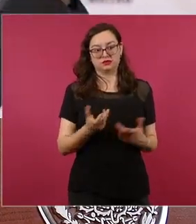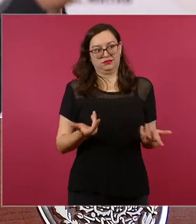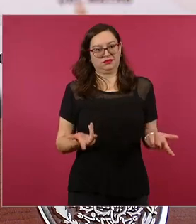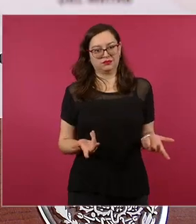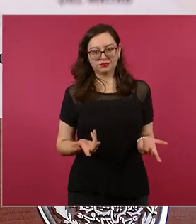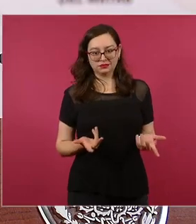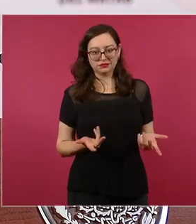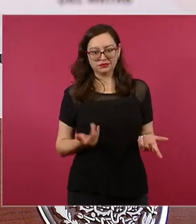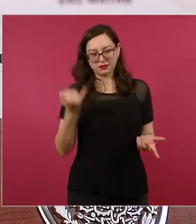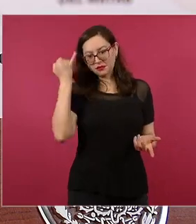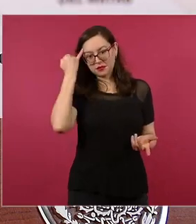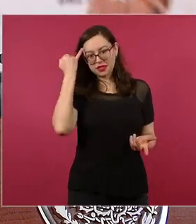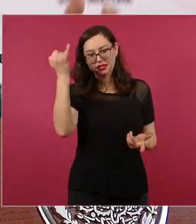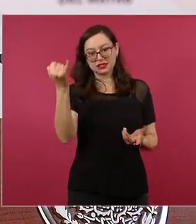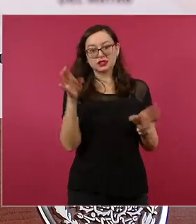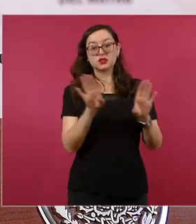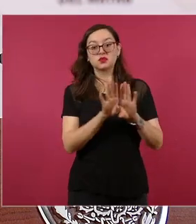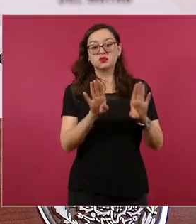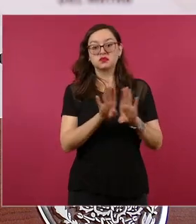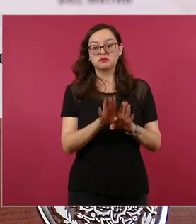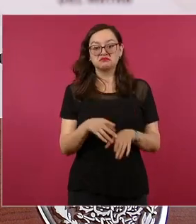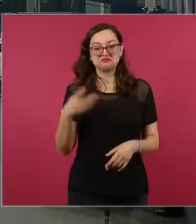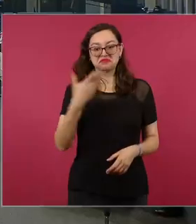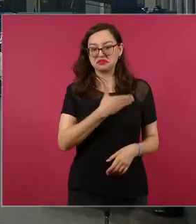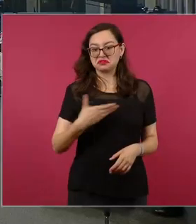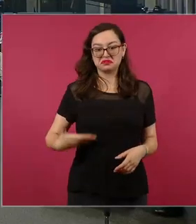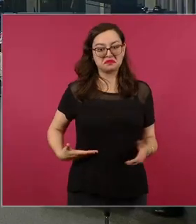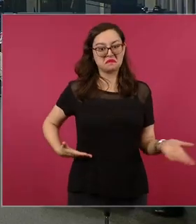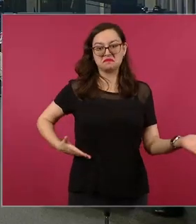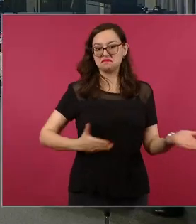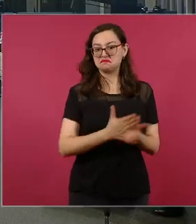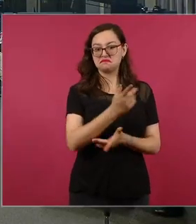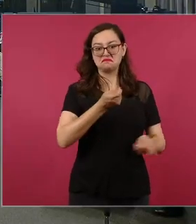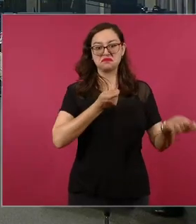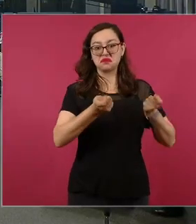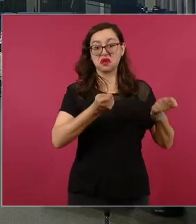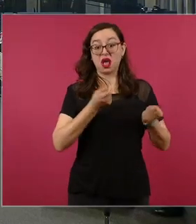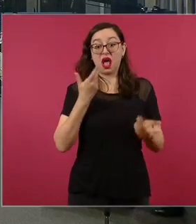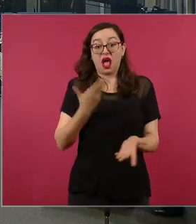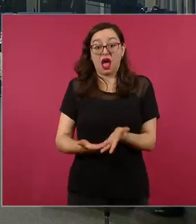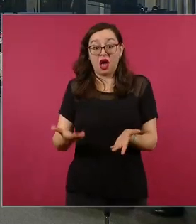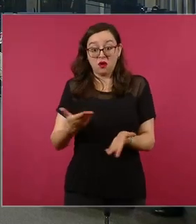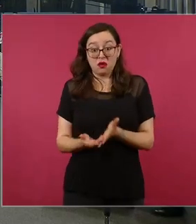Imagínense eso. Es hasta ahora. Y digo,